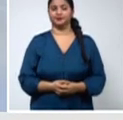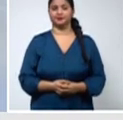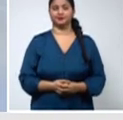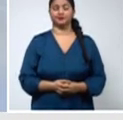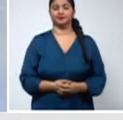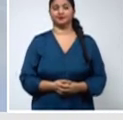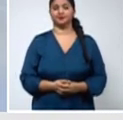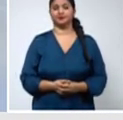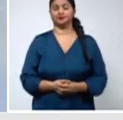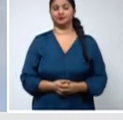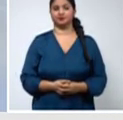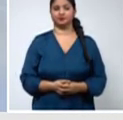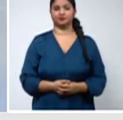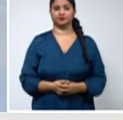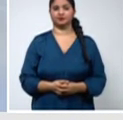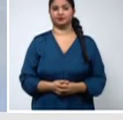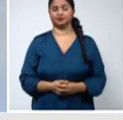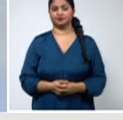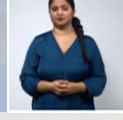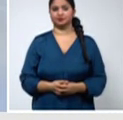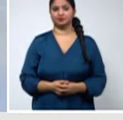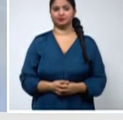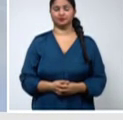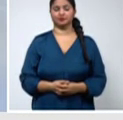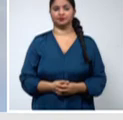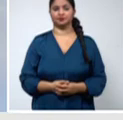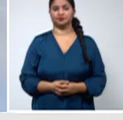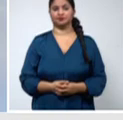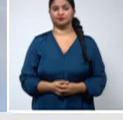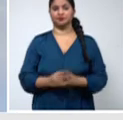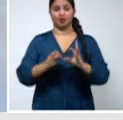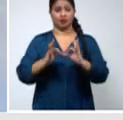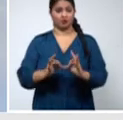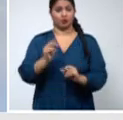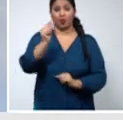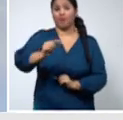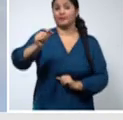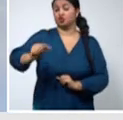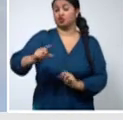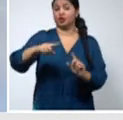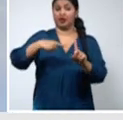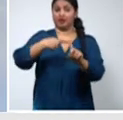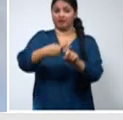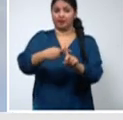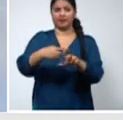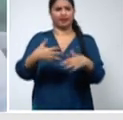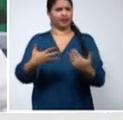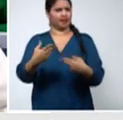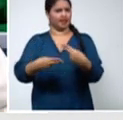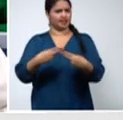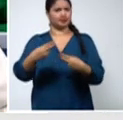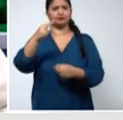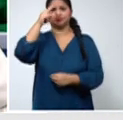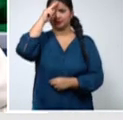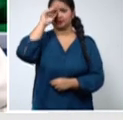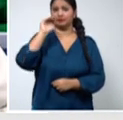natural, tienen que permanecer ingresados las personas que están todavía positivas.